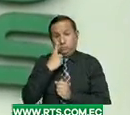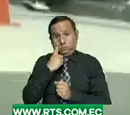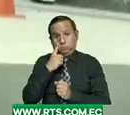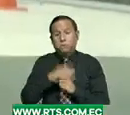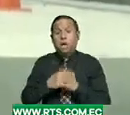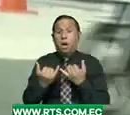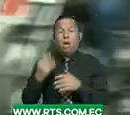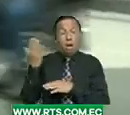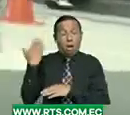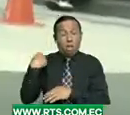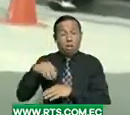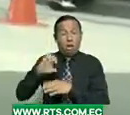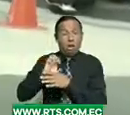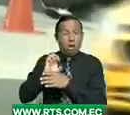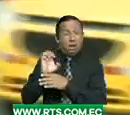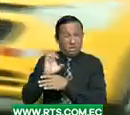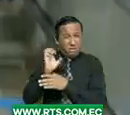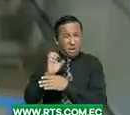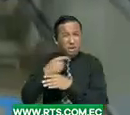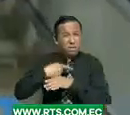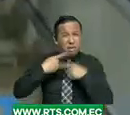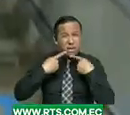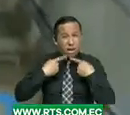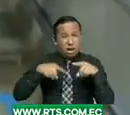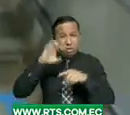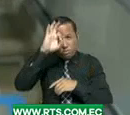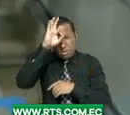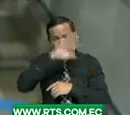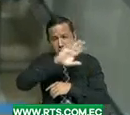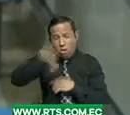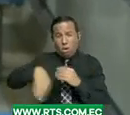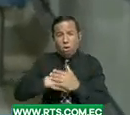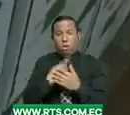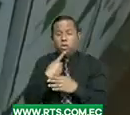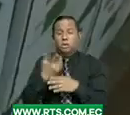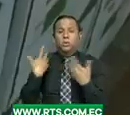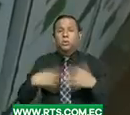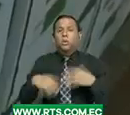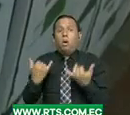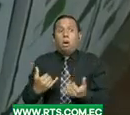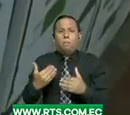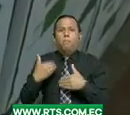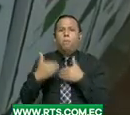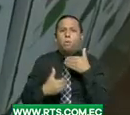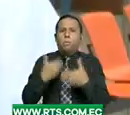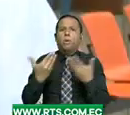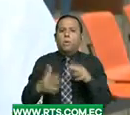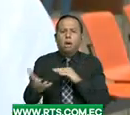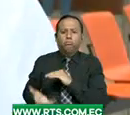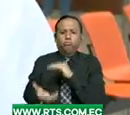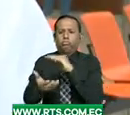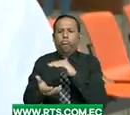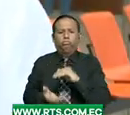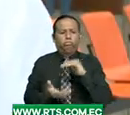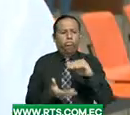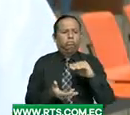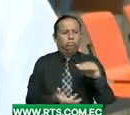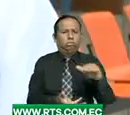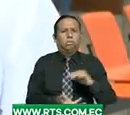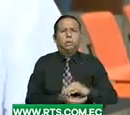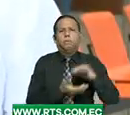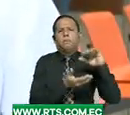Quito, indican que poco a poco se va cumpliendo con el abastecimiento de los insumos y medicamentos. El nivel de abastecimiento del Hospital General Sur de